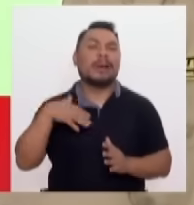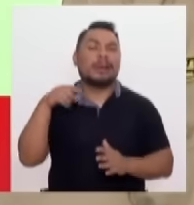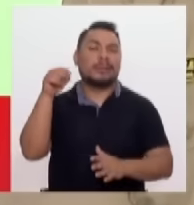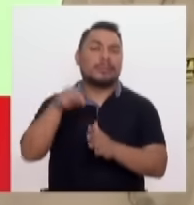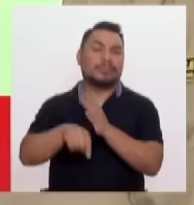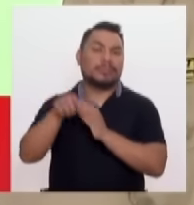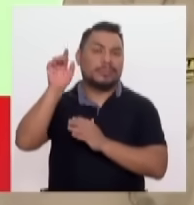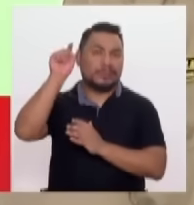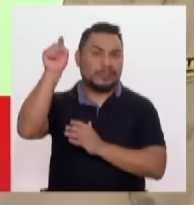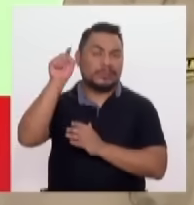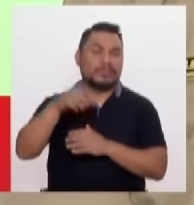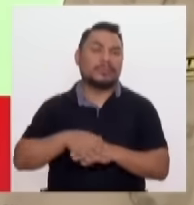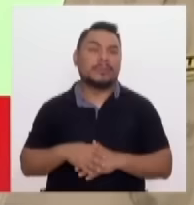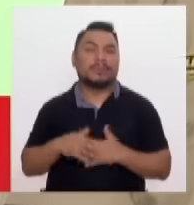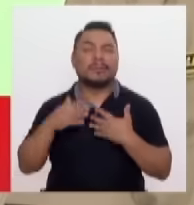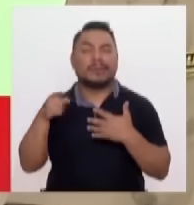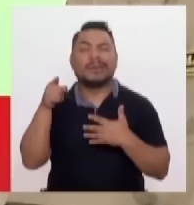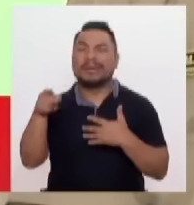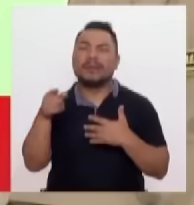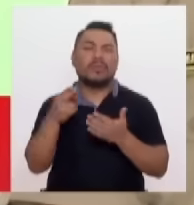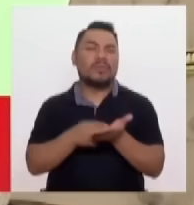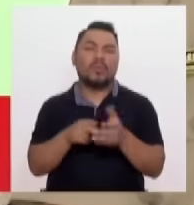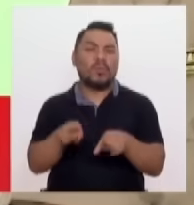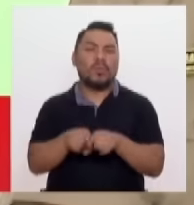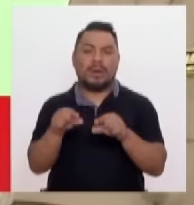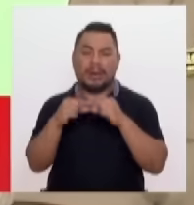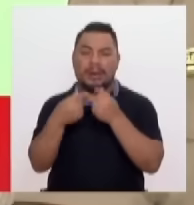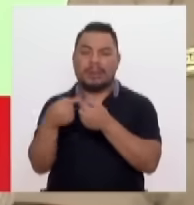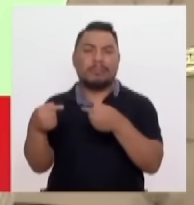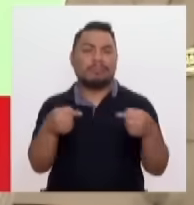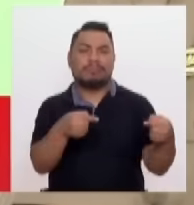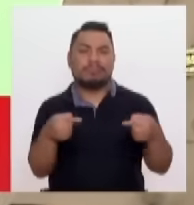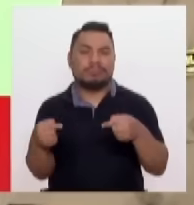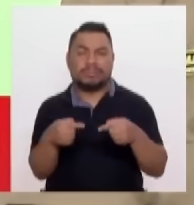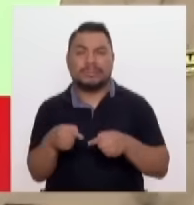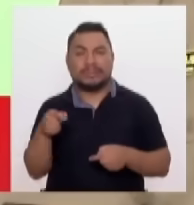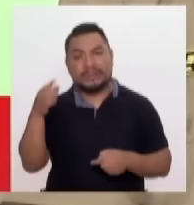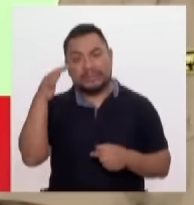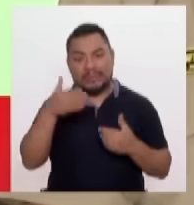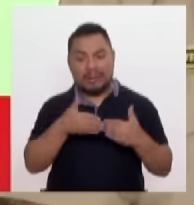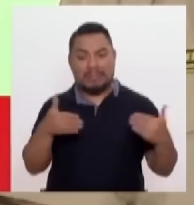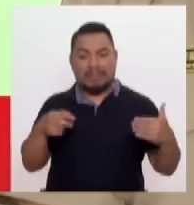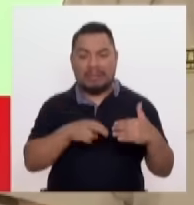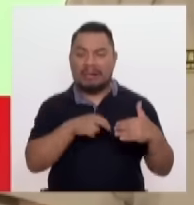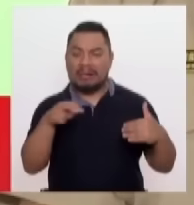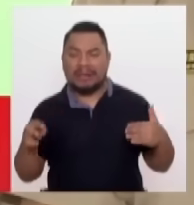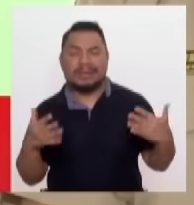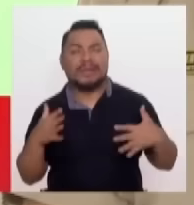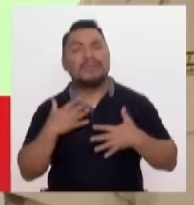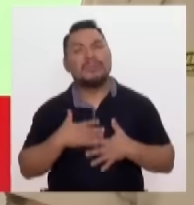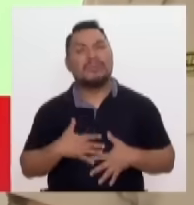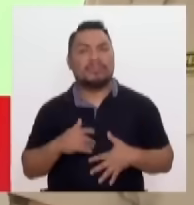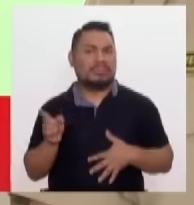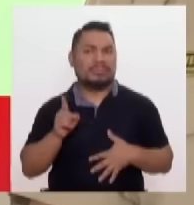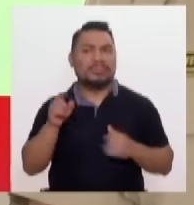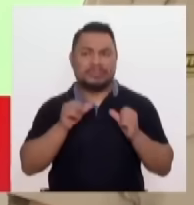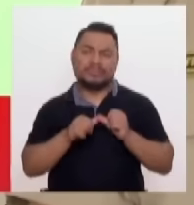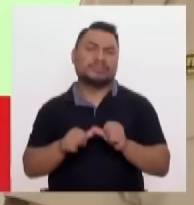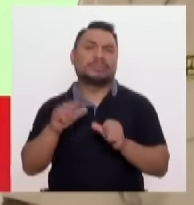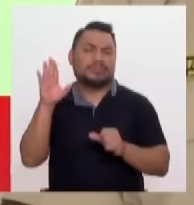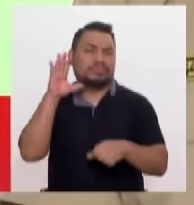como es clásico en estos irrecuperables, creen que cruzando la frontera van a neutralizar la persecución